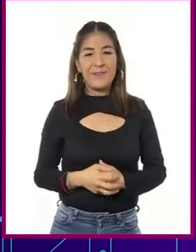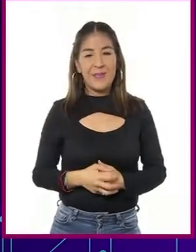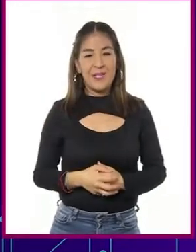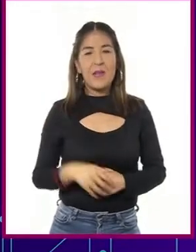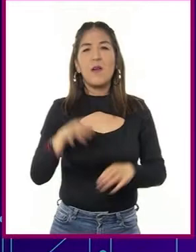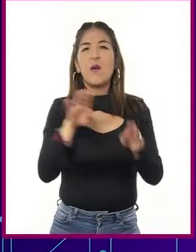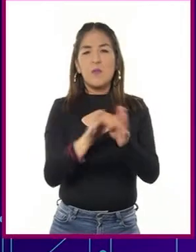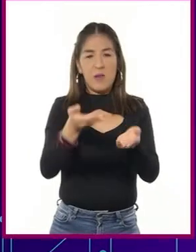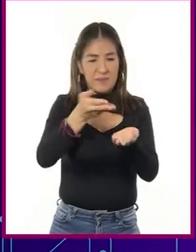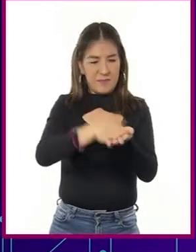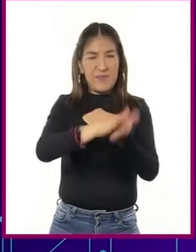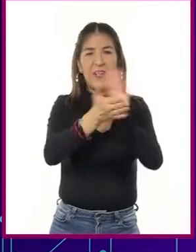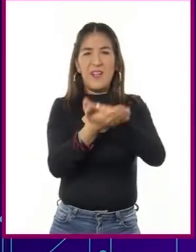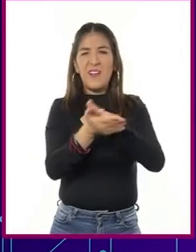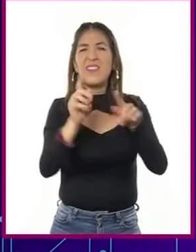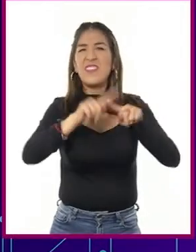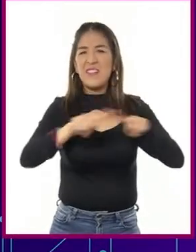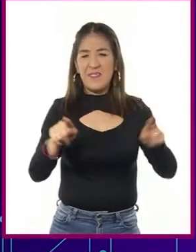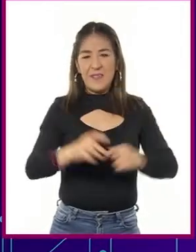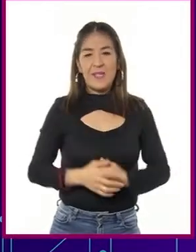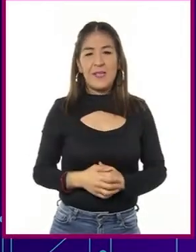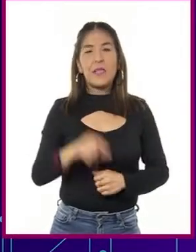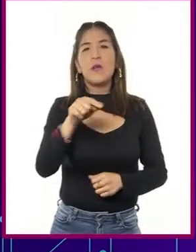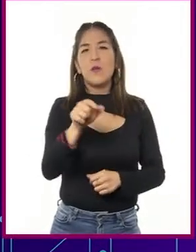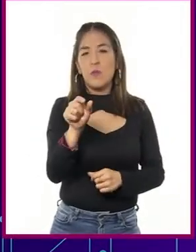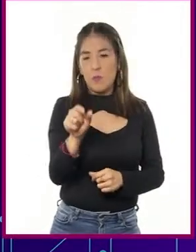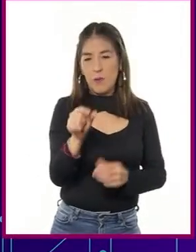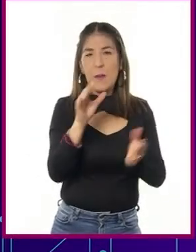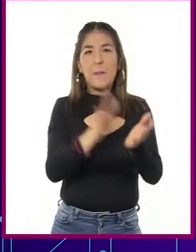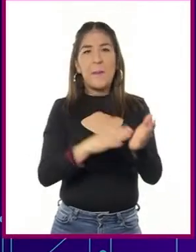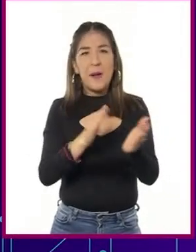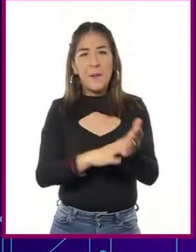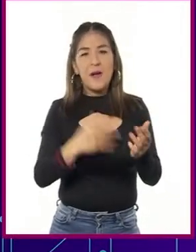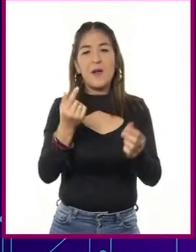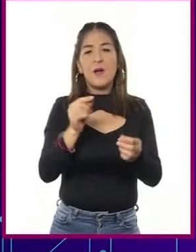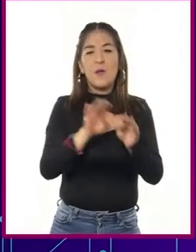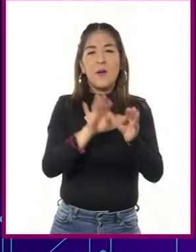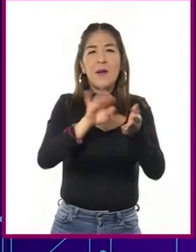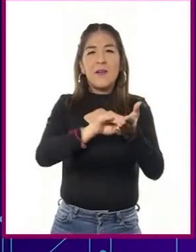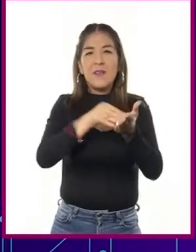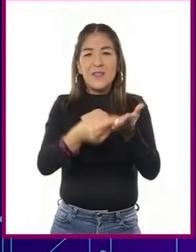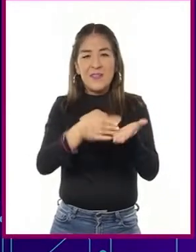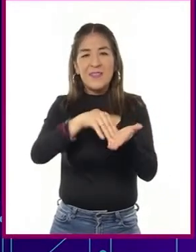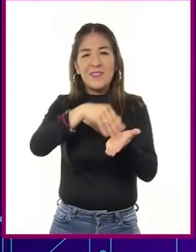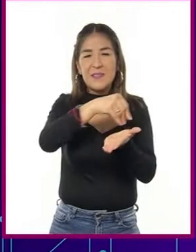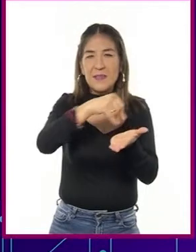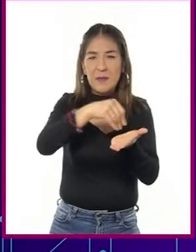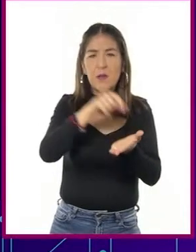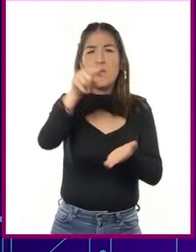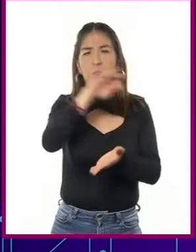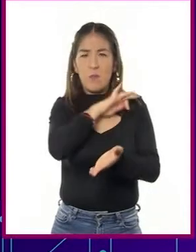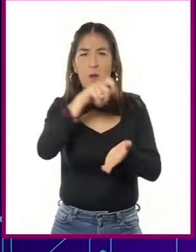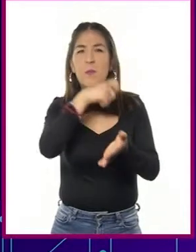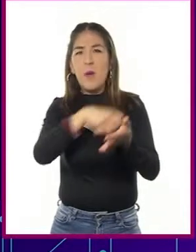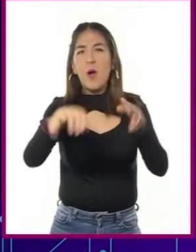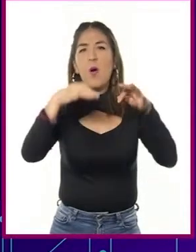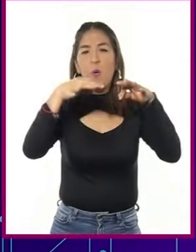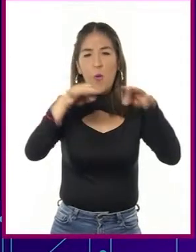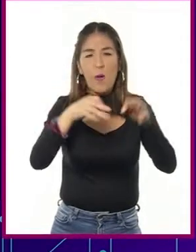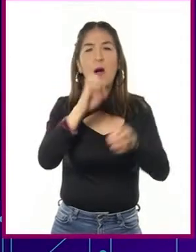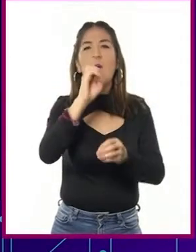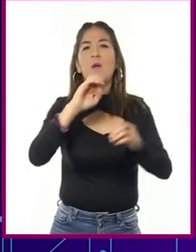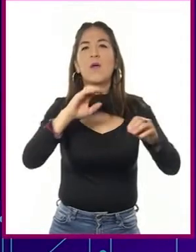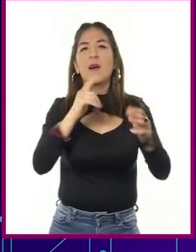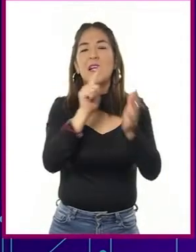empaca de diferentes formas. Viene en forma de cuadro, de papel o un toque. Puedes comprar una hoja, hasta puedes comprar el libro que